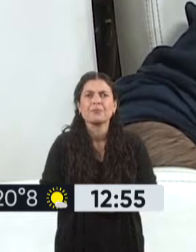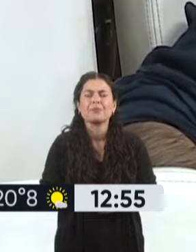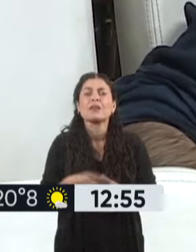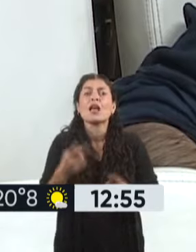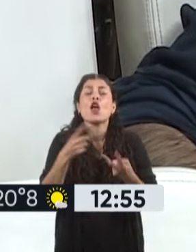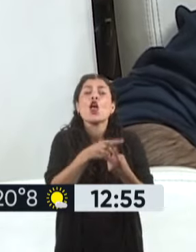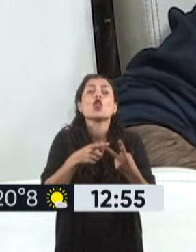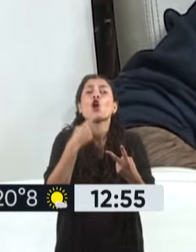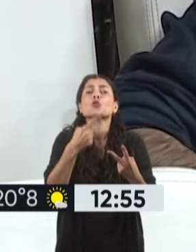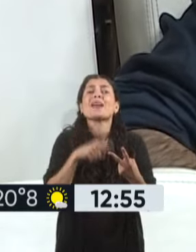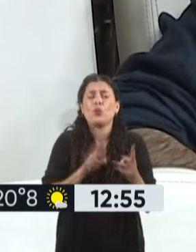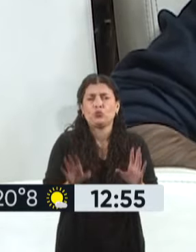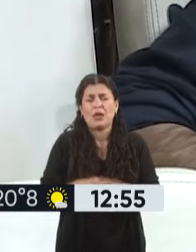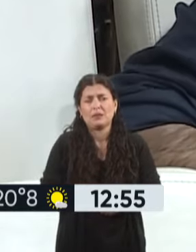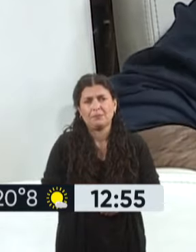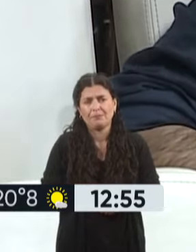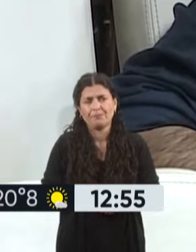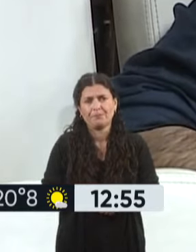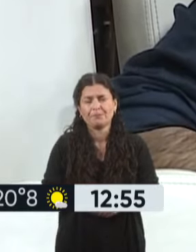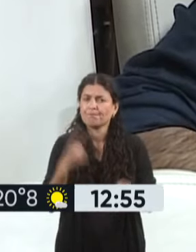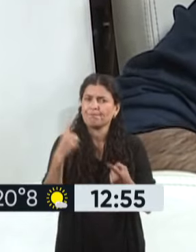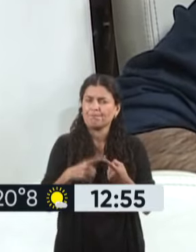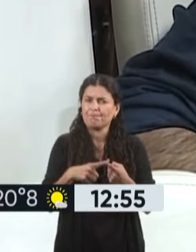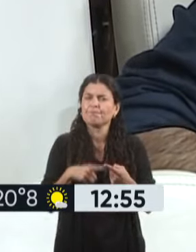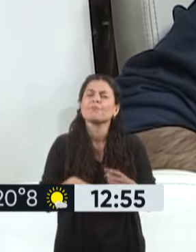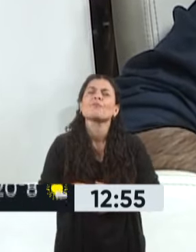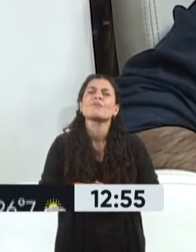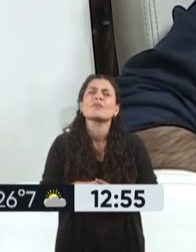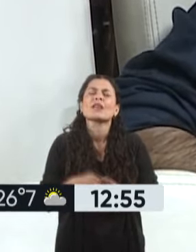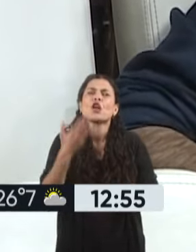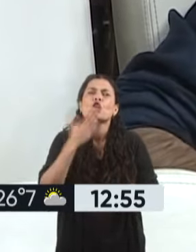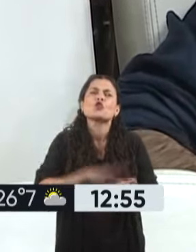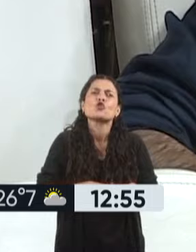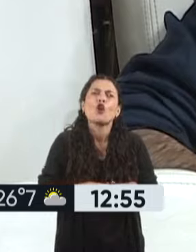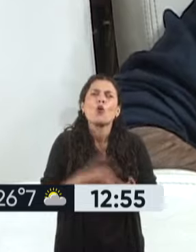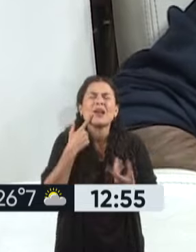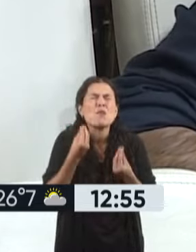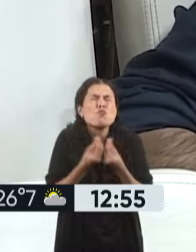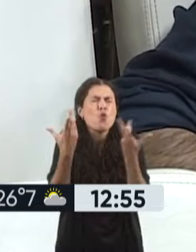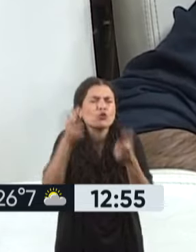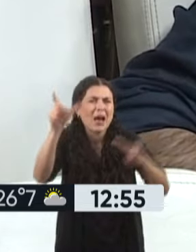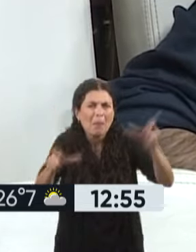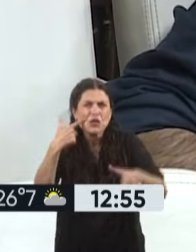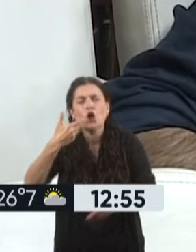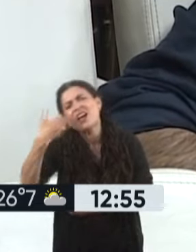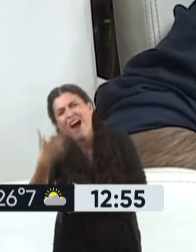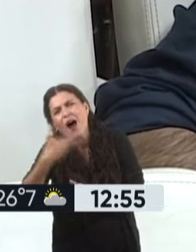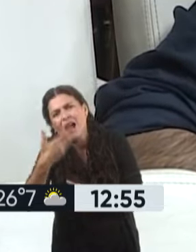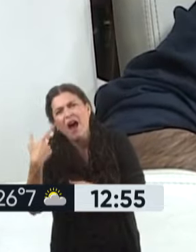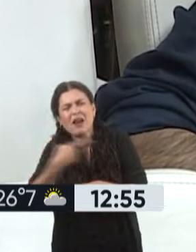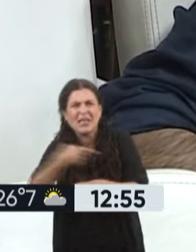Dos consultas sobre el tema. La primera, quiero referirme a declaraciones que hubo tantas en estos